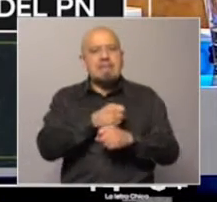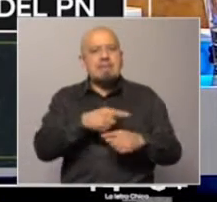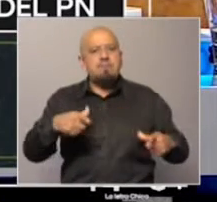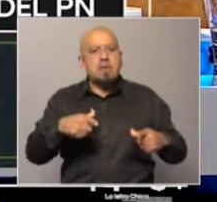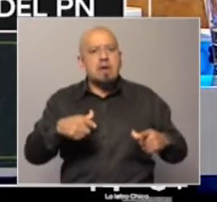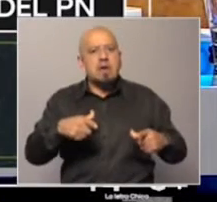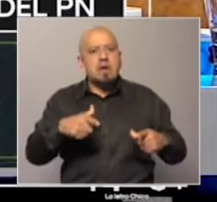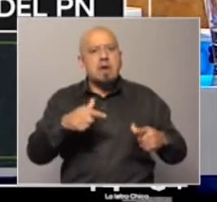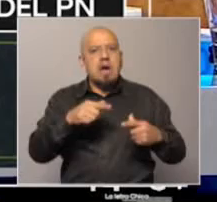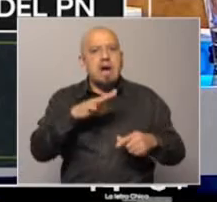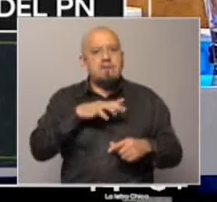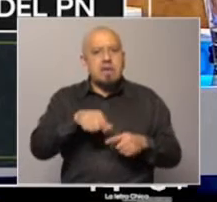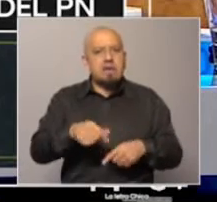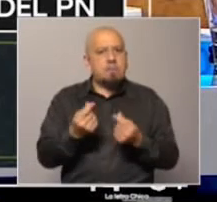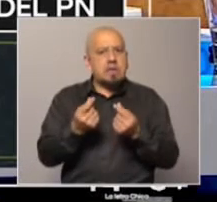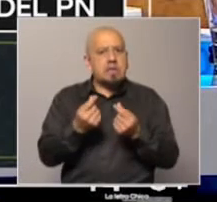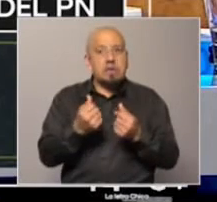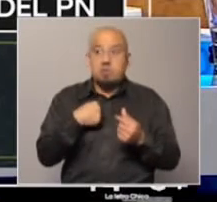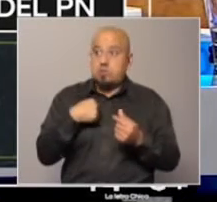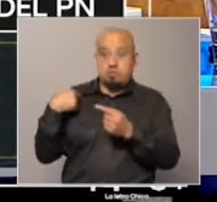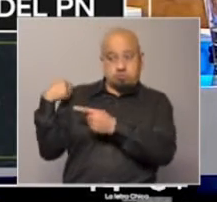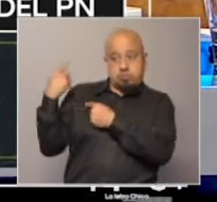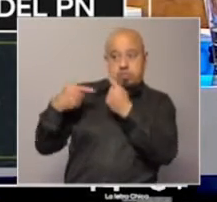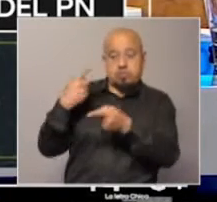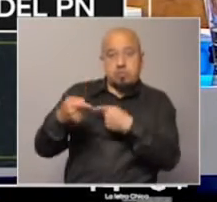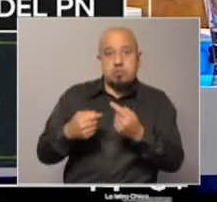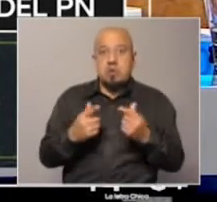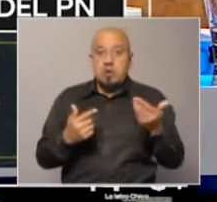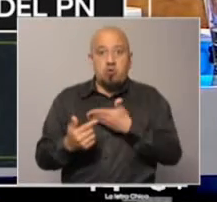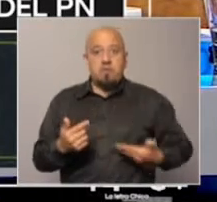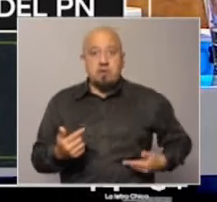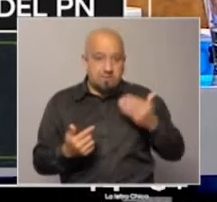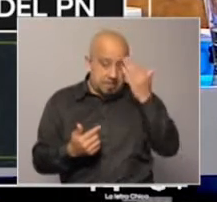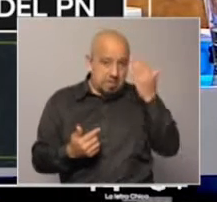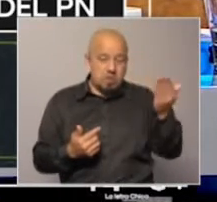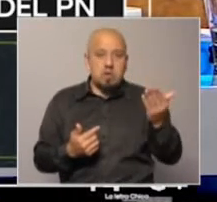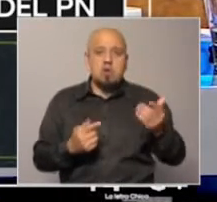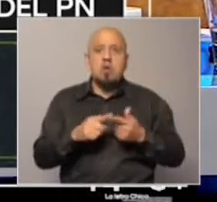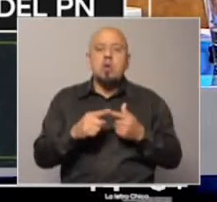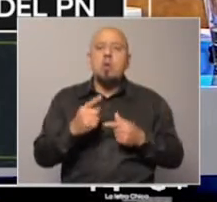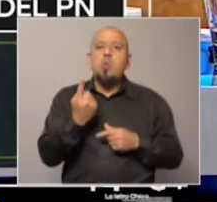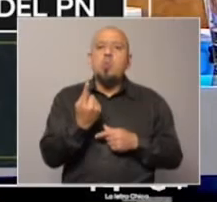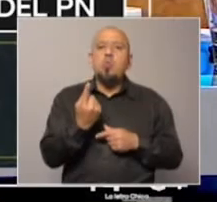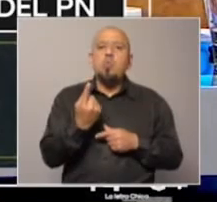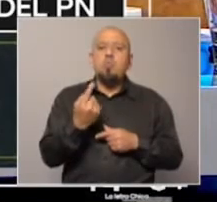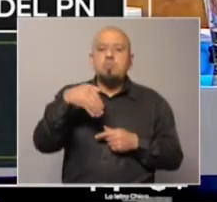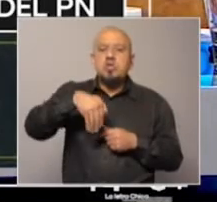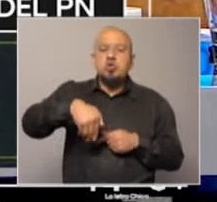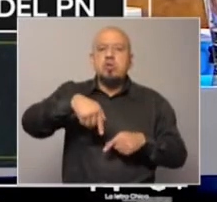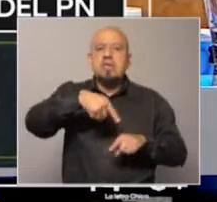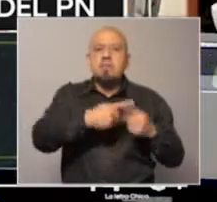cual nosotros heredamos una asignación de un millón y medio mensual en una empresa